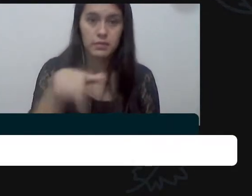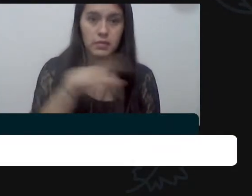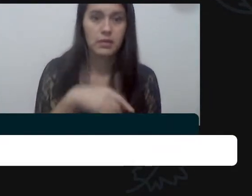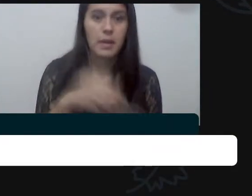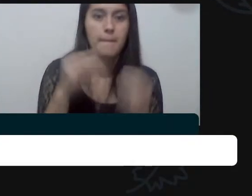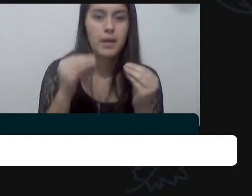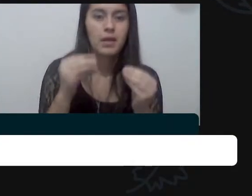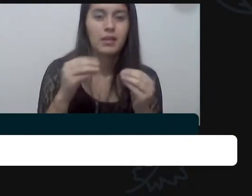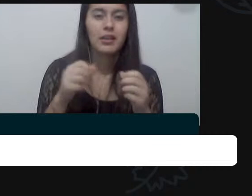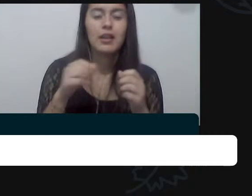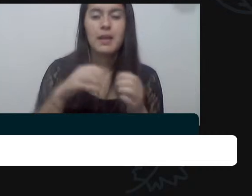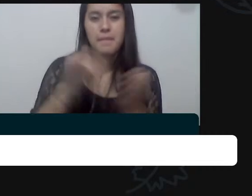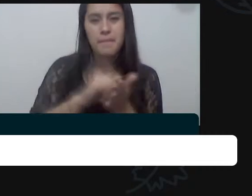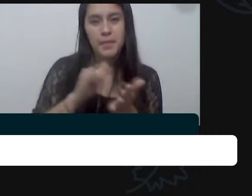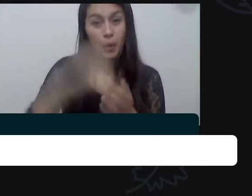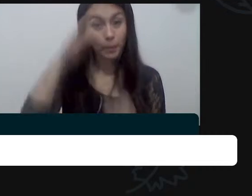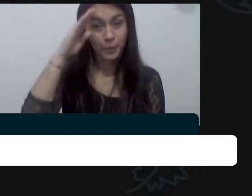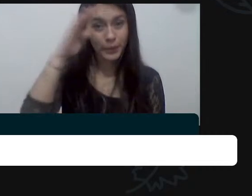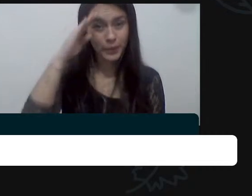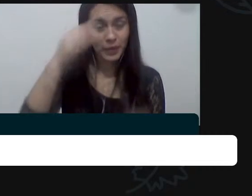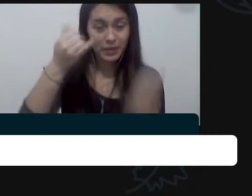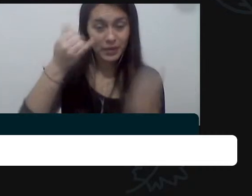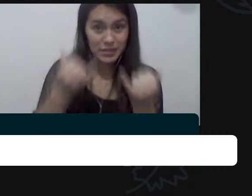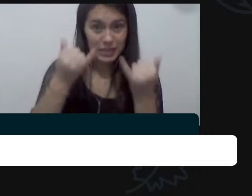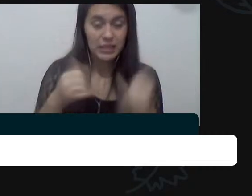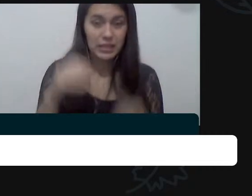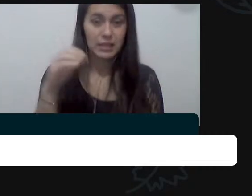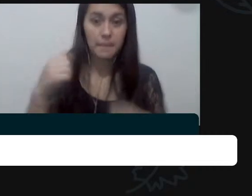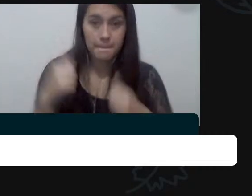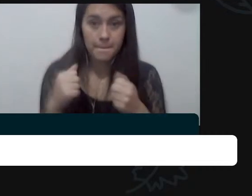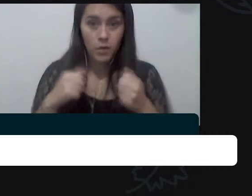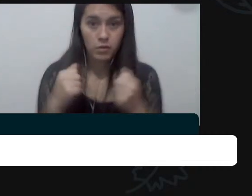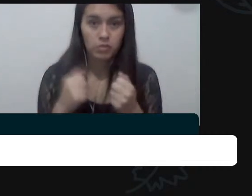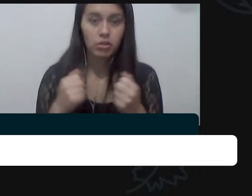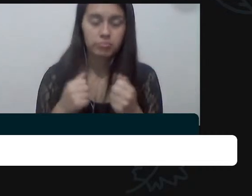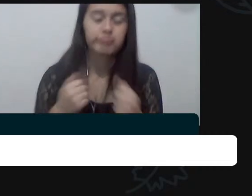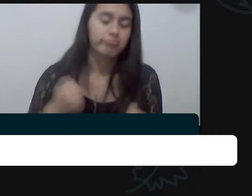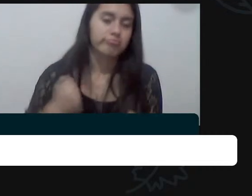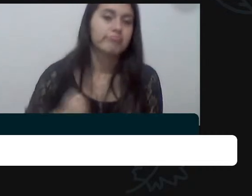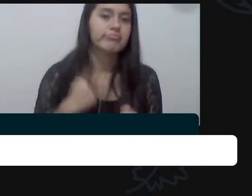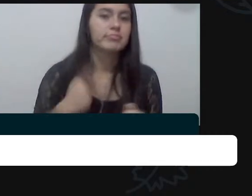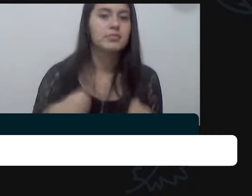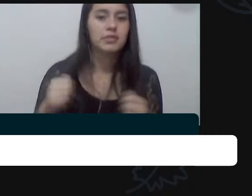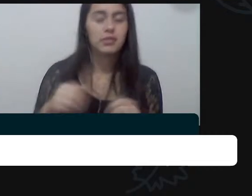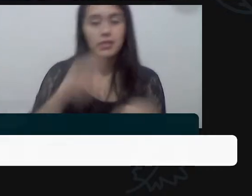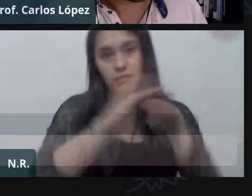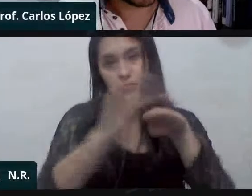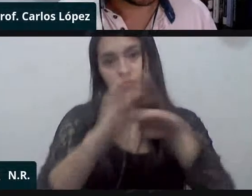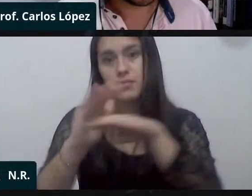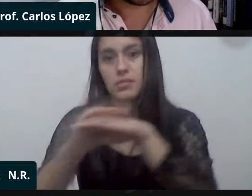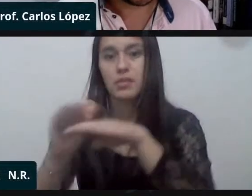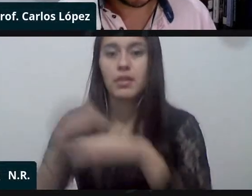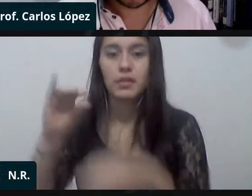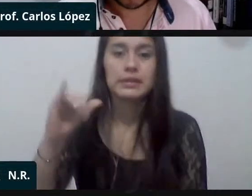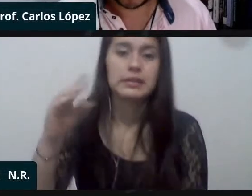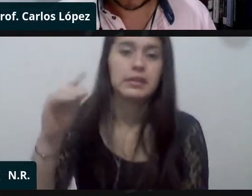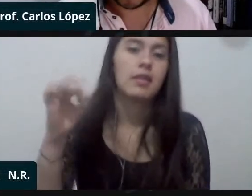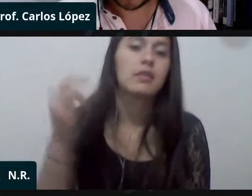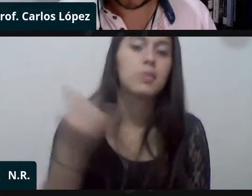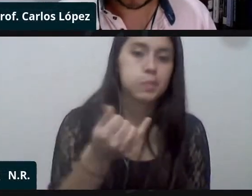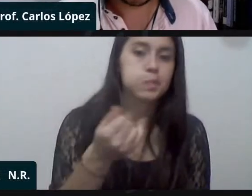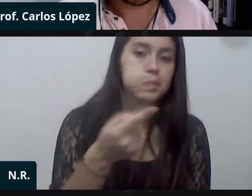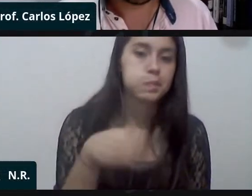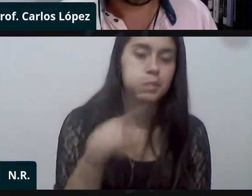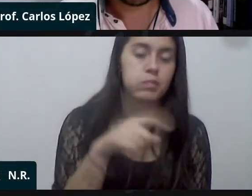pública. Entonces, los invitamos a través de nuestro canal en YouTube del Centro de Egresados. Es